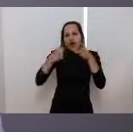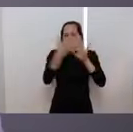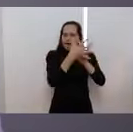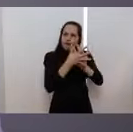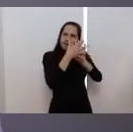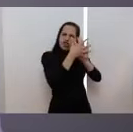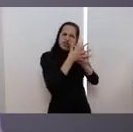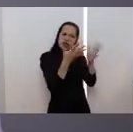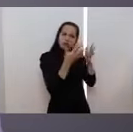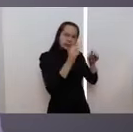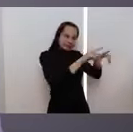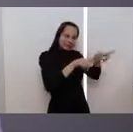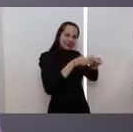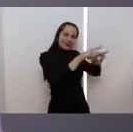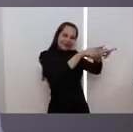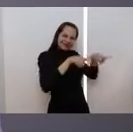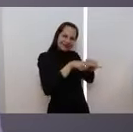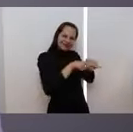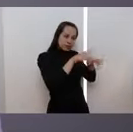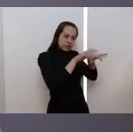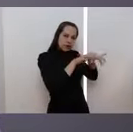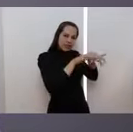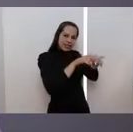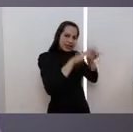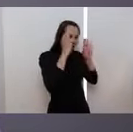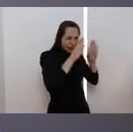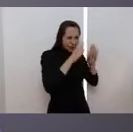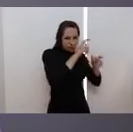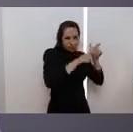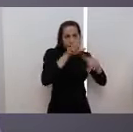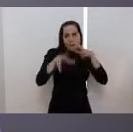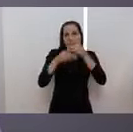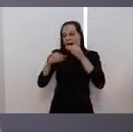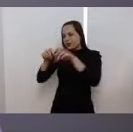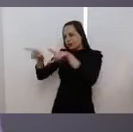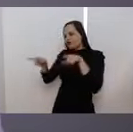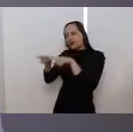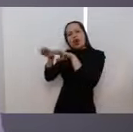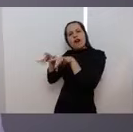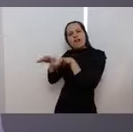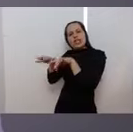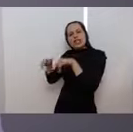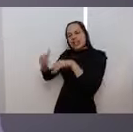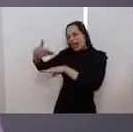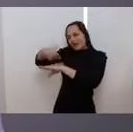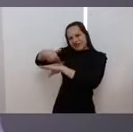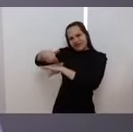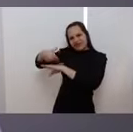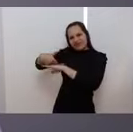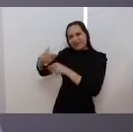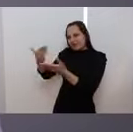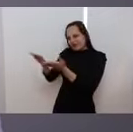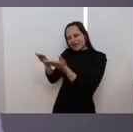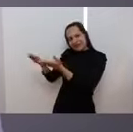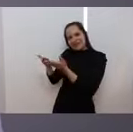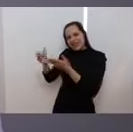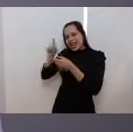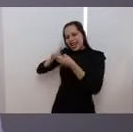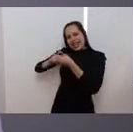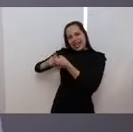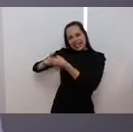en la oficina de atención al usuario y los que nos llegaron por medio de la oficina de registro y correspondencia los invitamos a participar